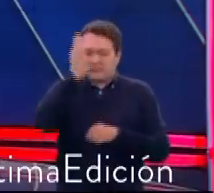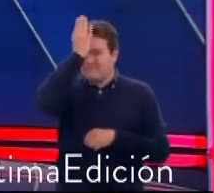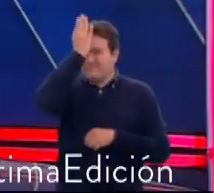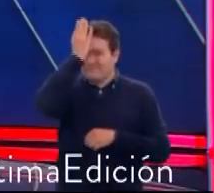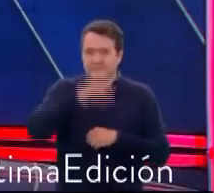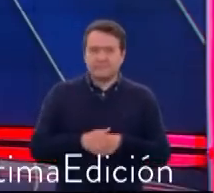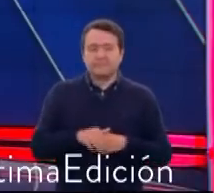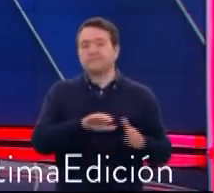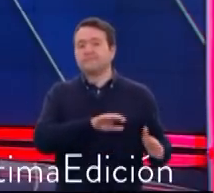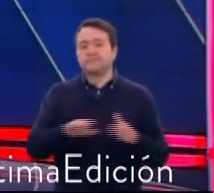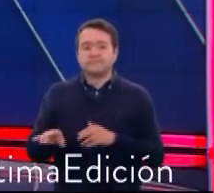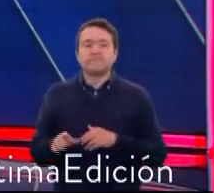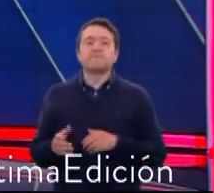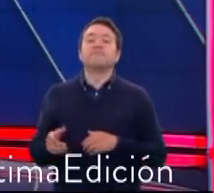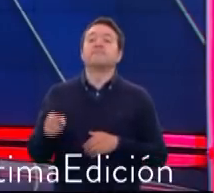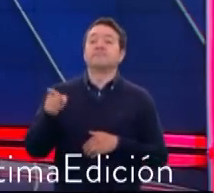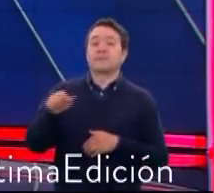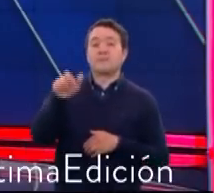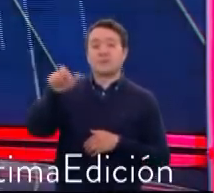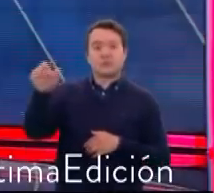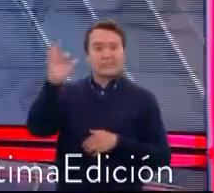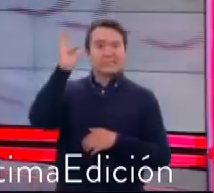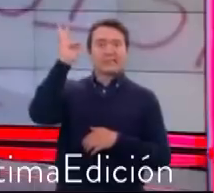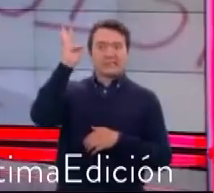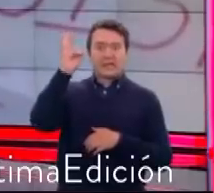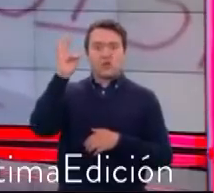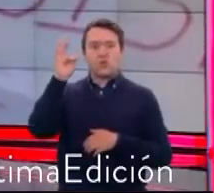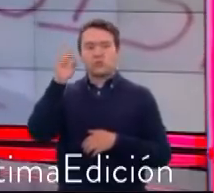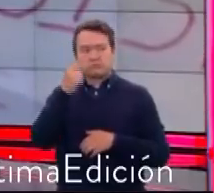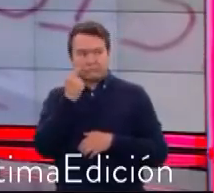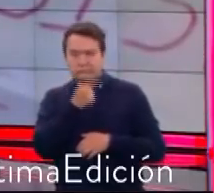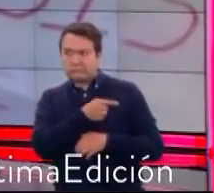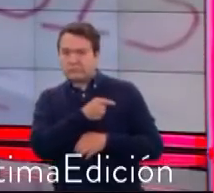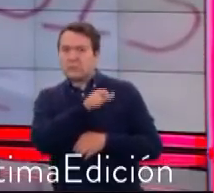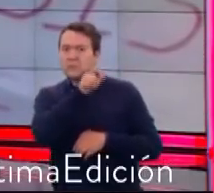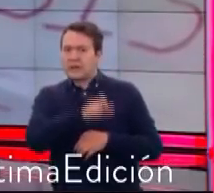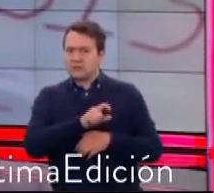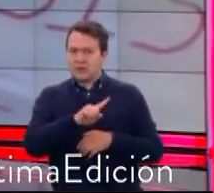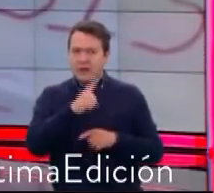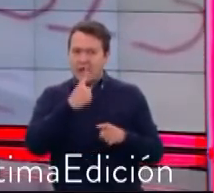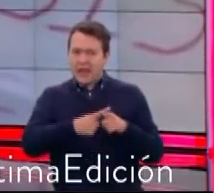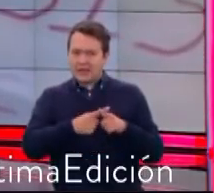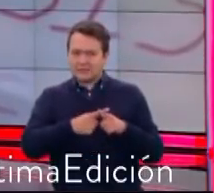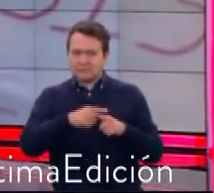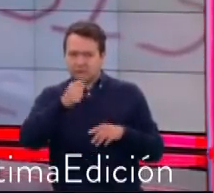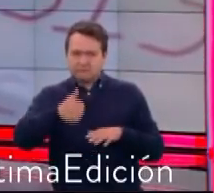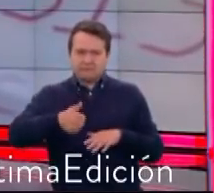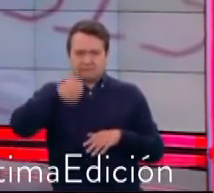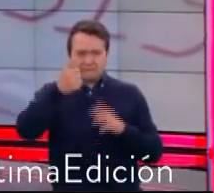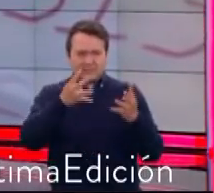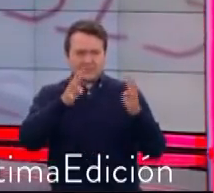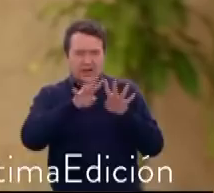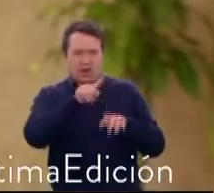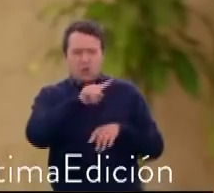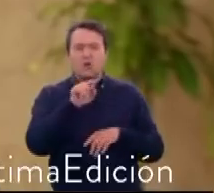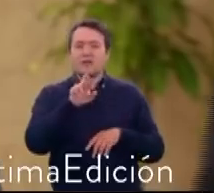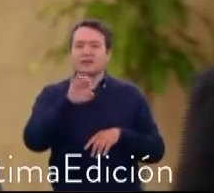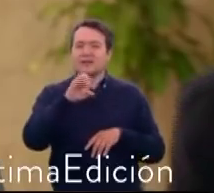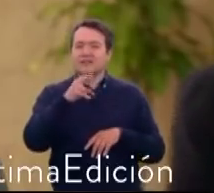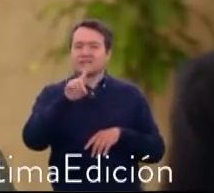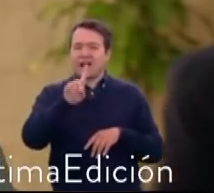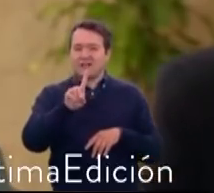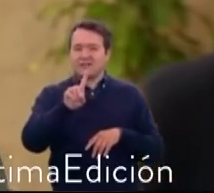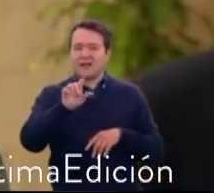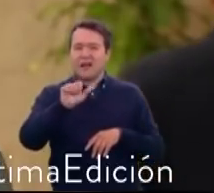Nuevas amenazas recibieron los testigos clave en el juicio por presunta corrupción contra el ex senador Richard Aguilar.